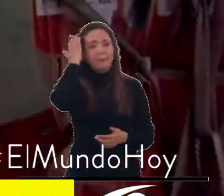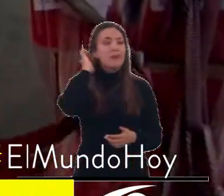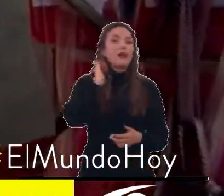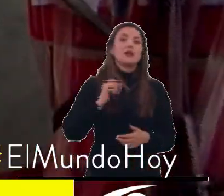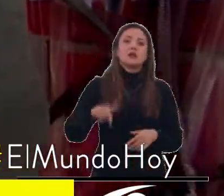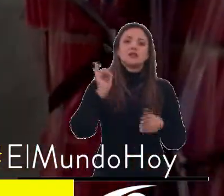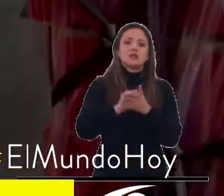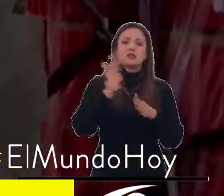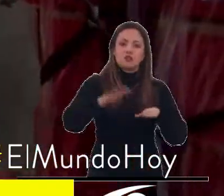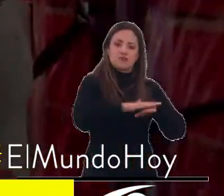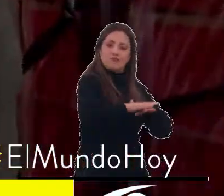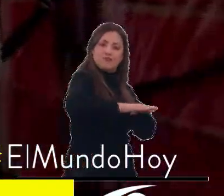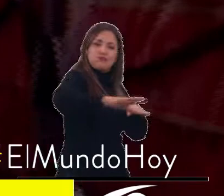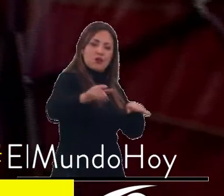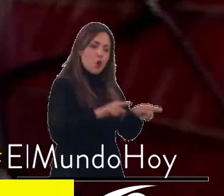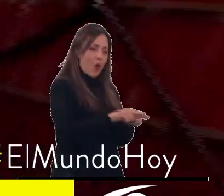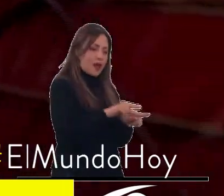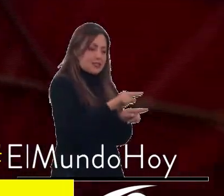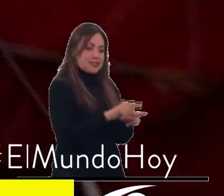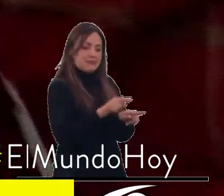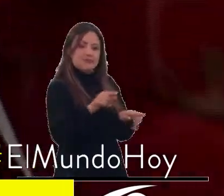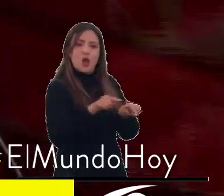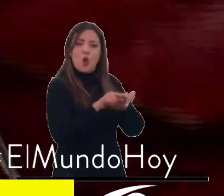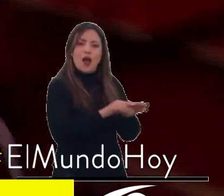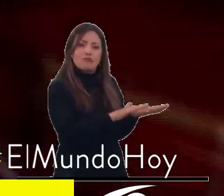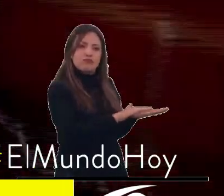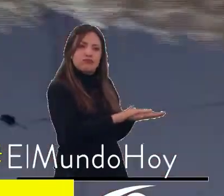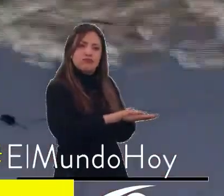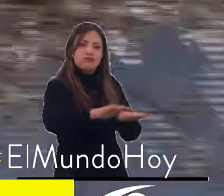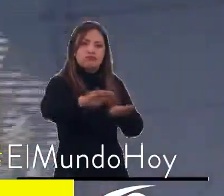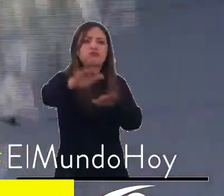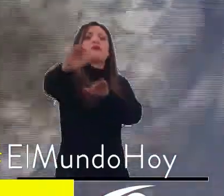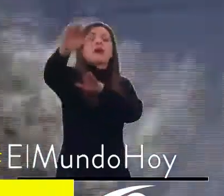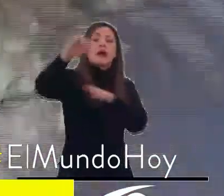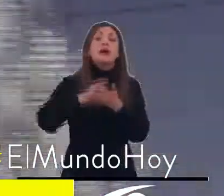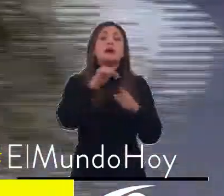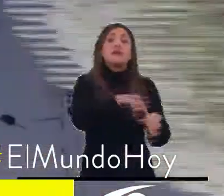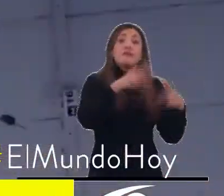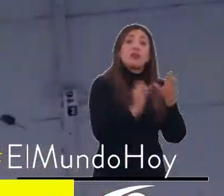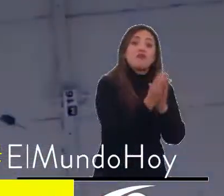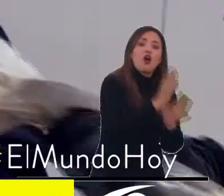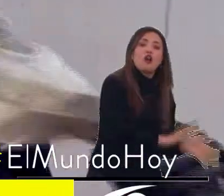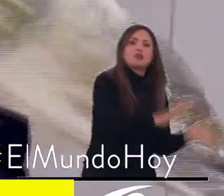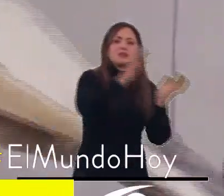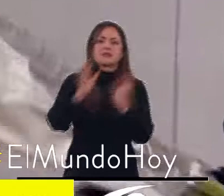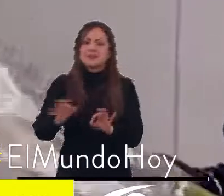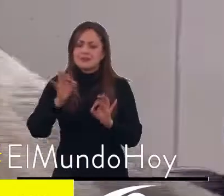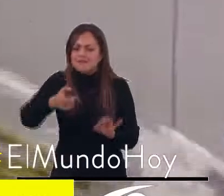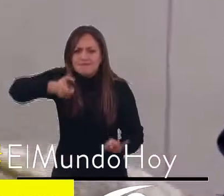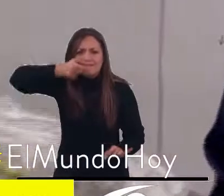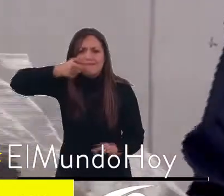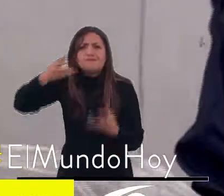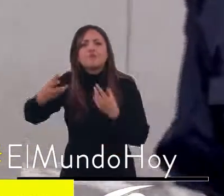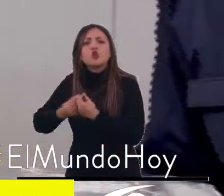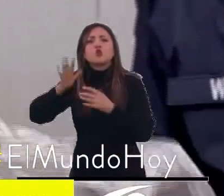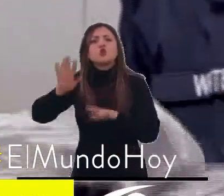Esta carga está pasando del avión hacia la rampa y entrando al cooler. Luego, el producto pasa por una rigurosa inspección del Departamento